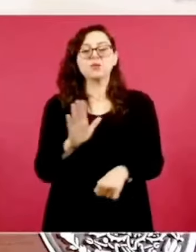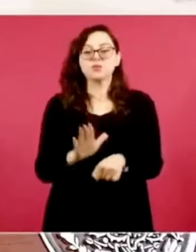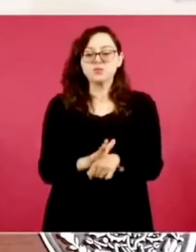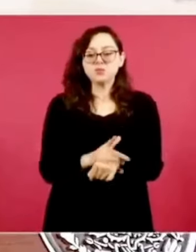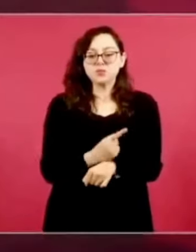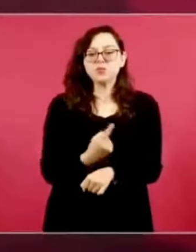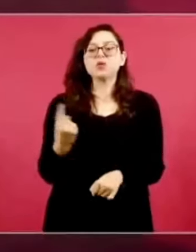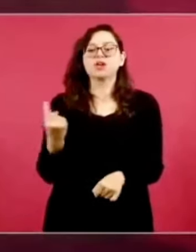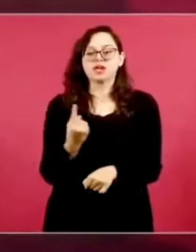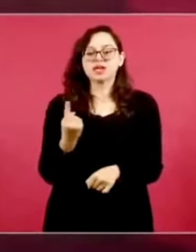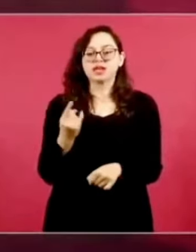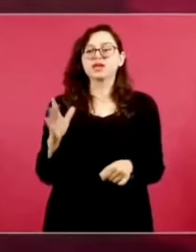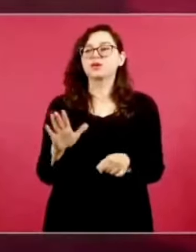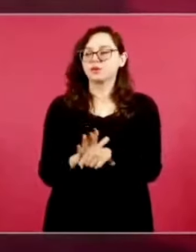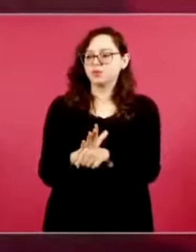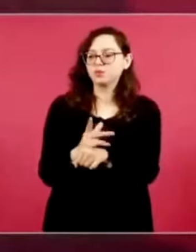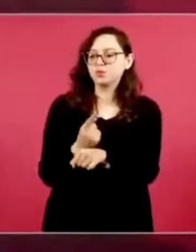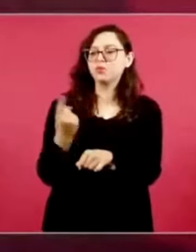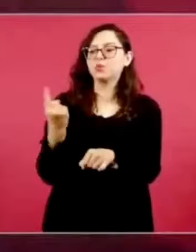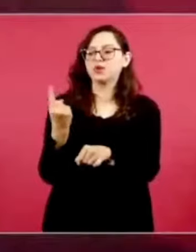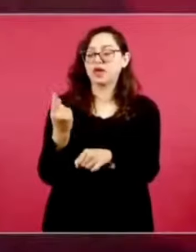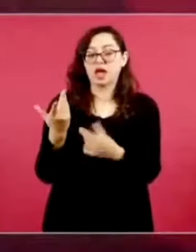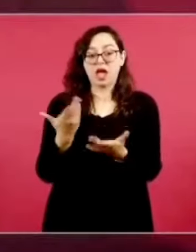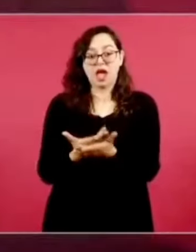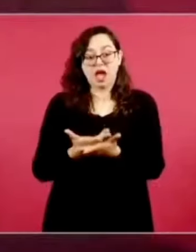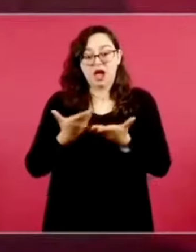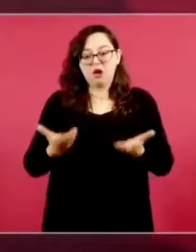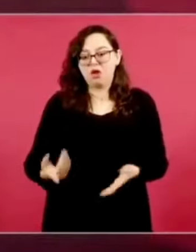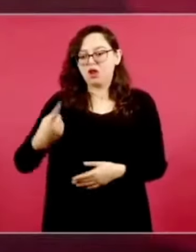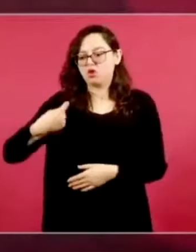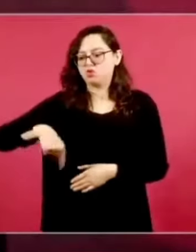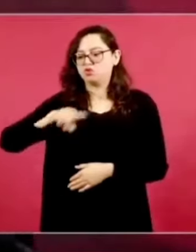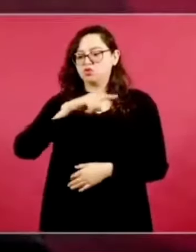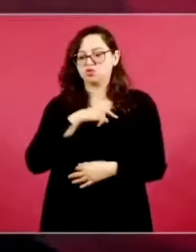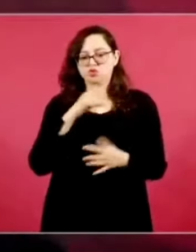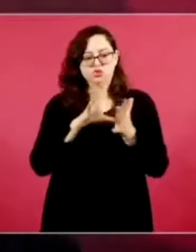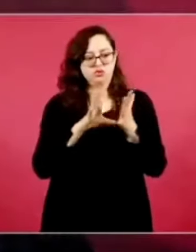estamos planteando 20 reformas a la Constitución,